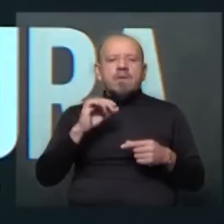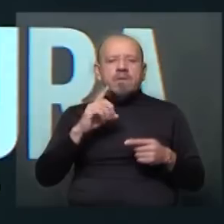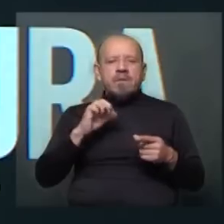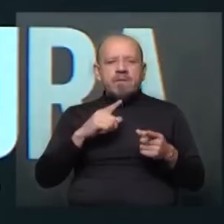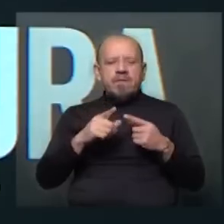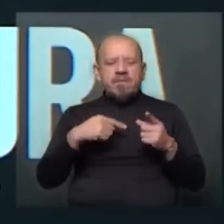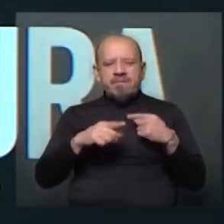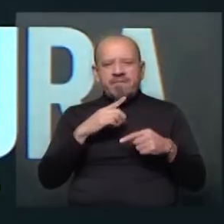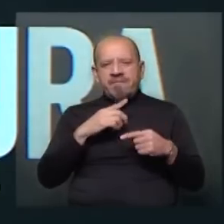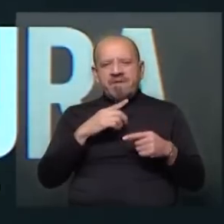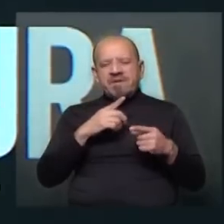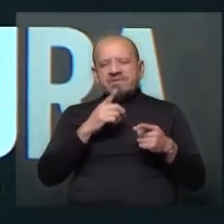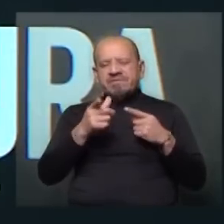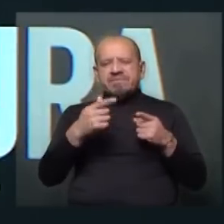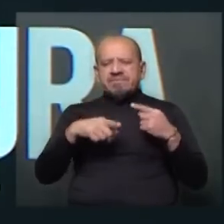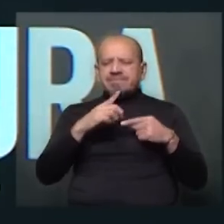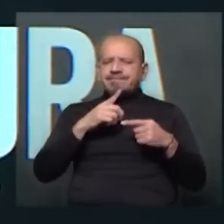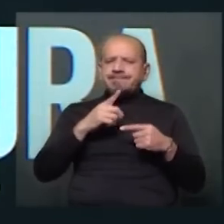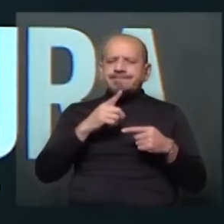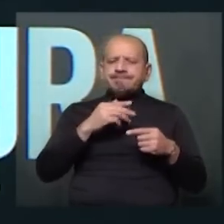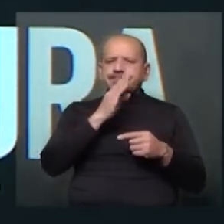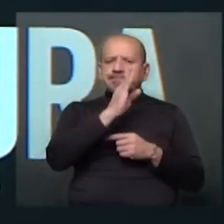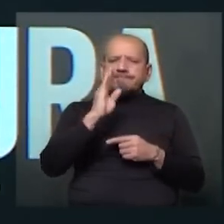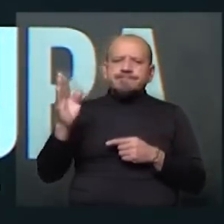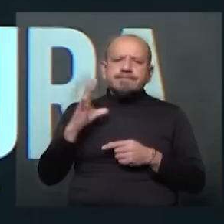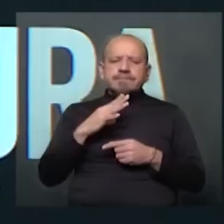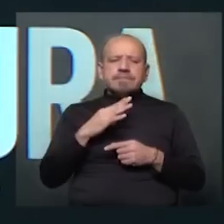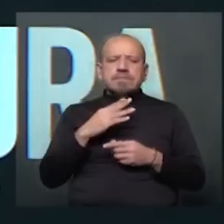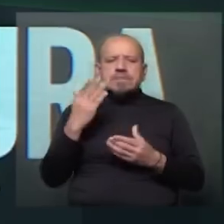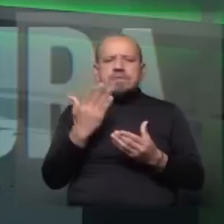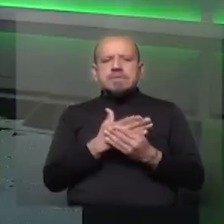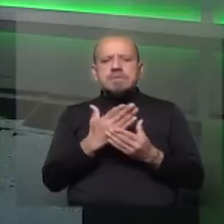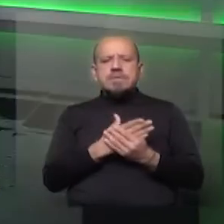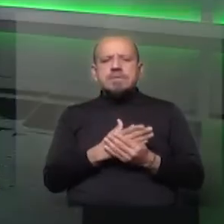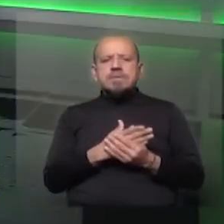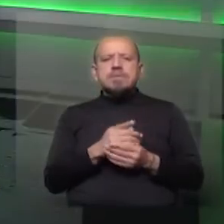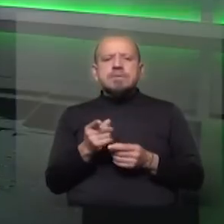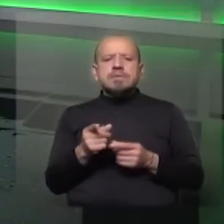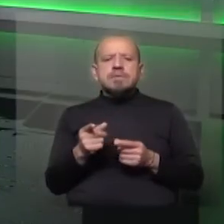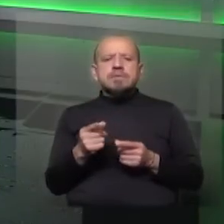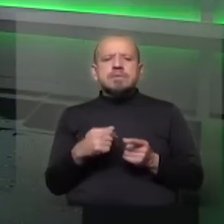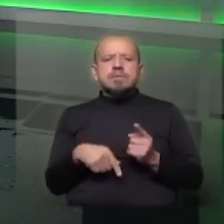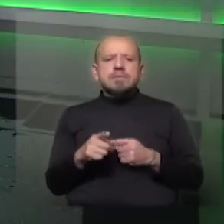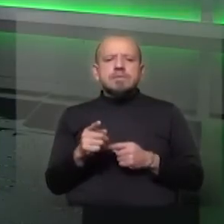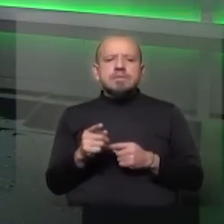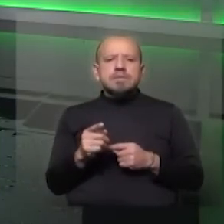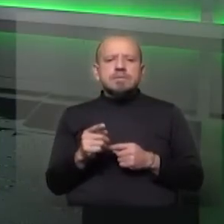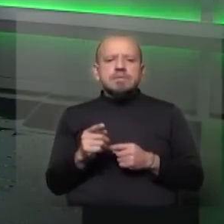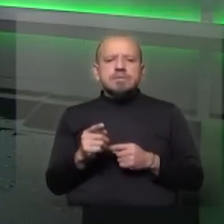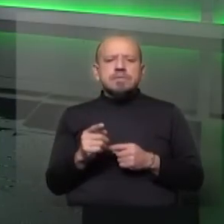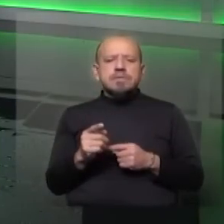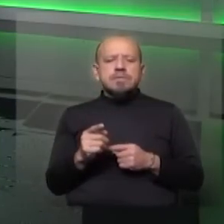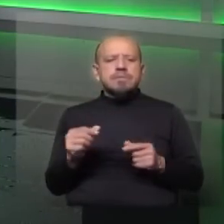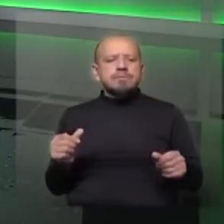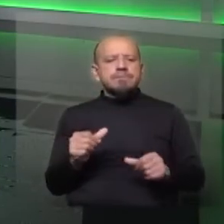impresionante Pero además van no sé a a la biblioteca y ven este archivo está muy bien hecha es muy amena y y y te